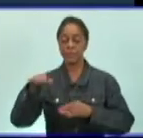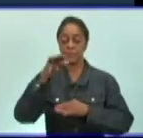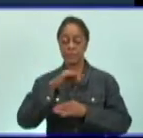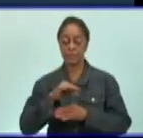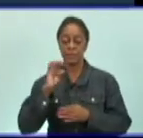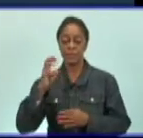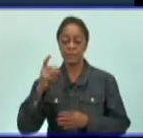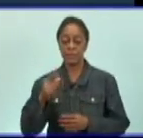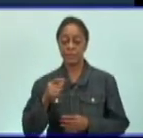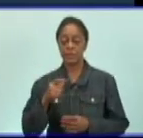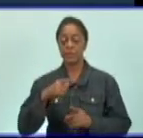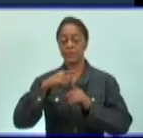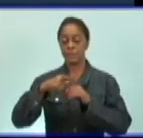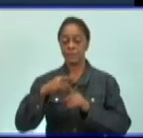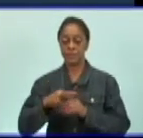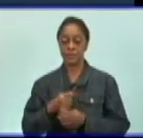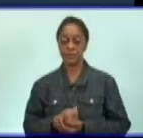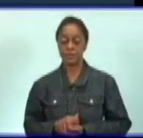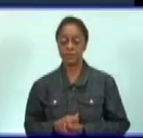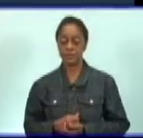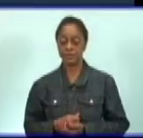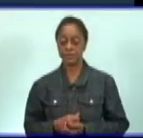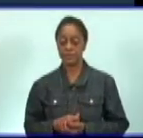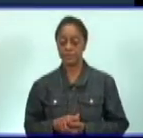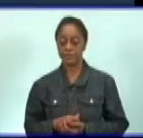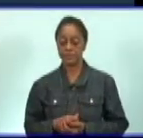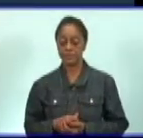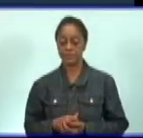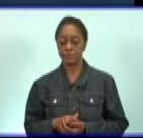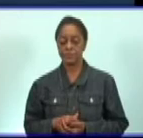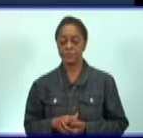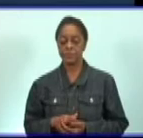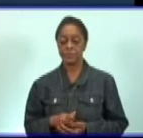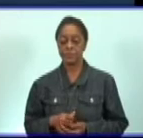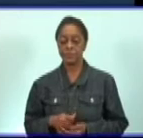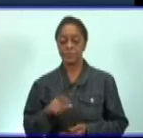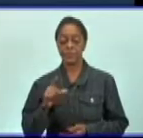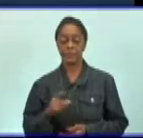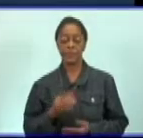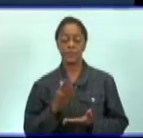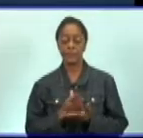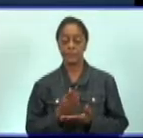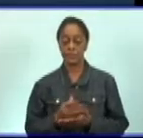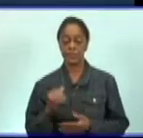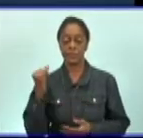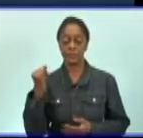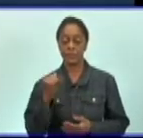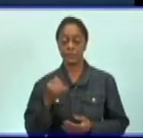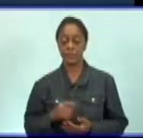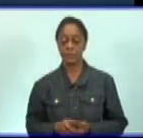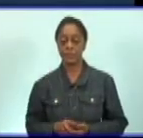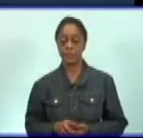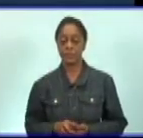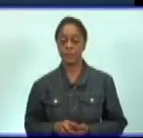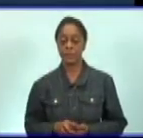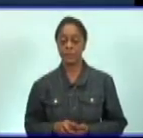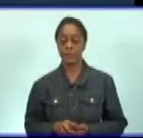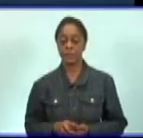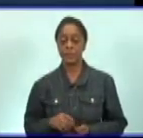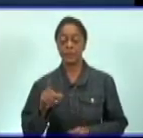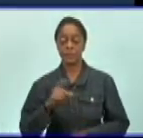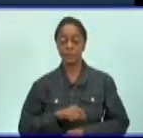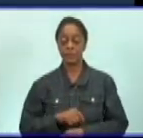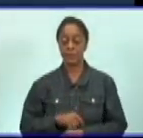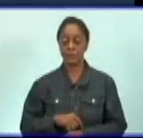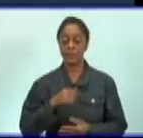cuando estés adicionando. Y como estudio independiente, que les daremos un pequeño tiempo